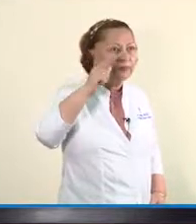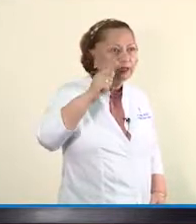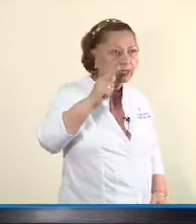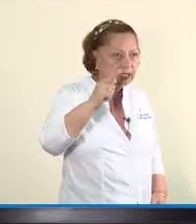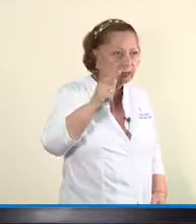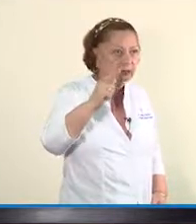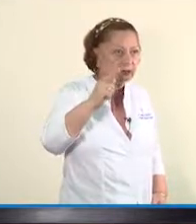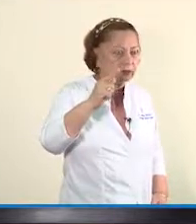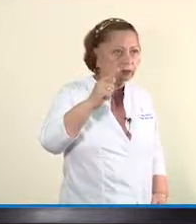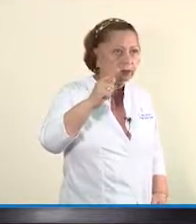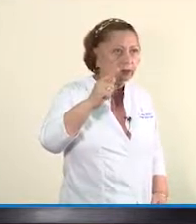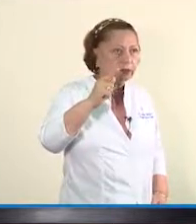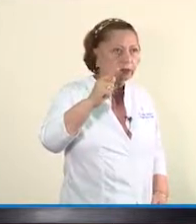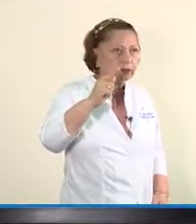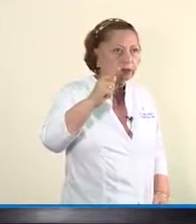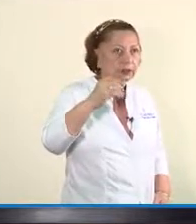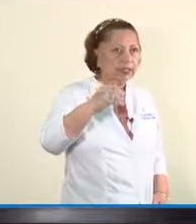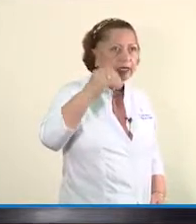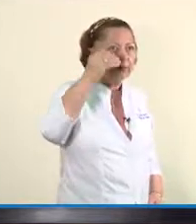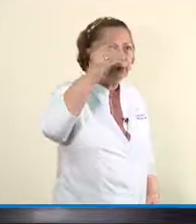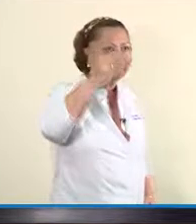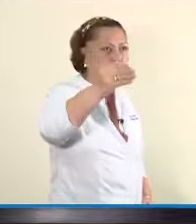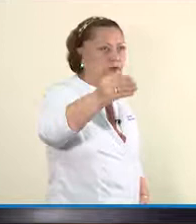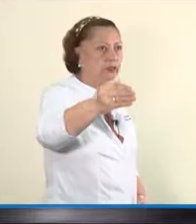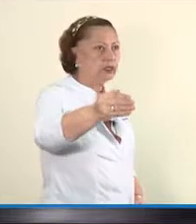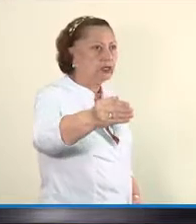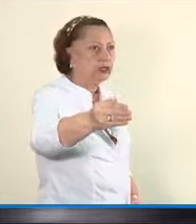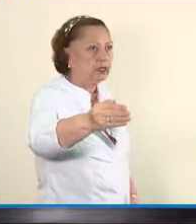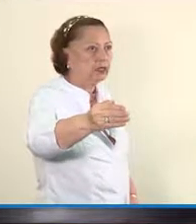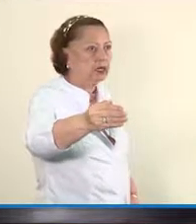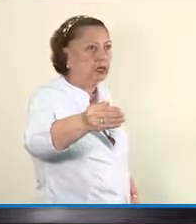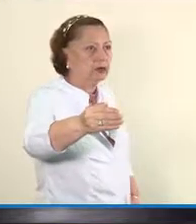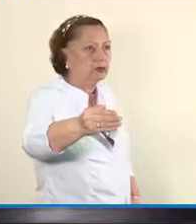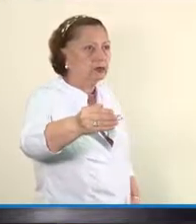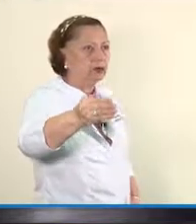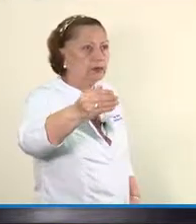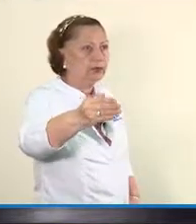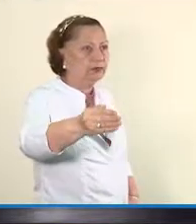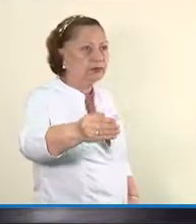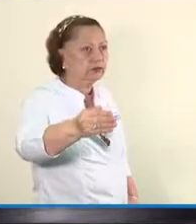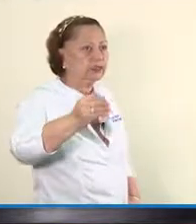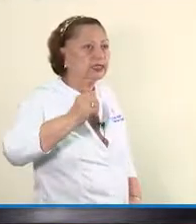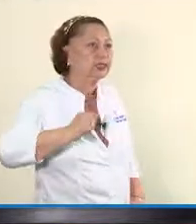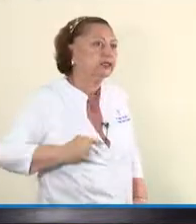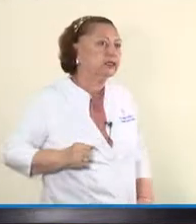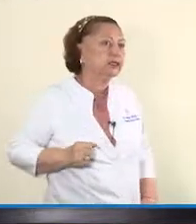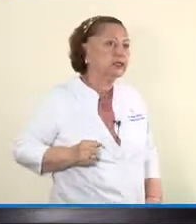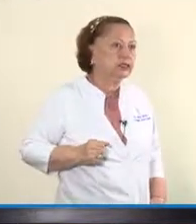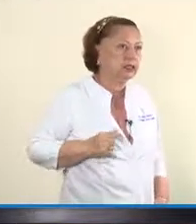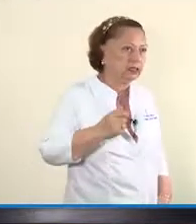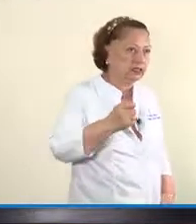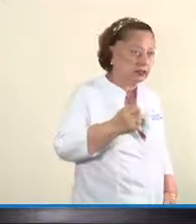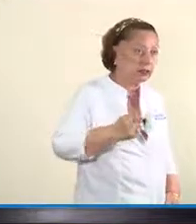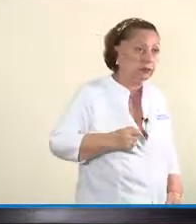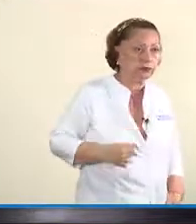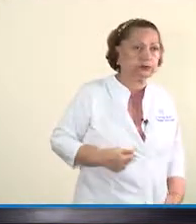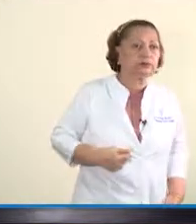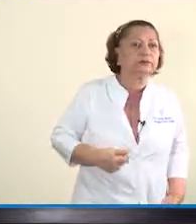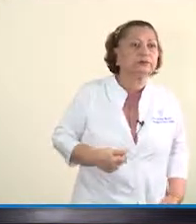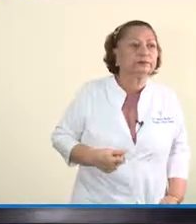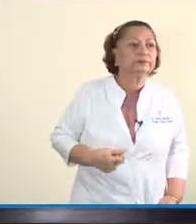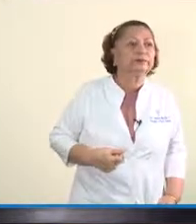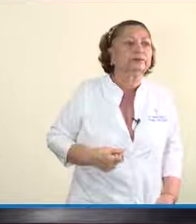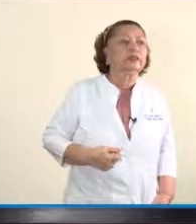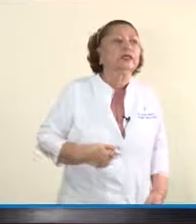está permitiendo dar apoyo a una persona que necesita de